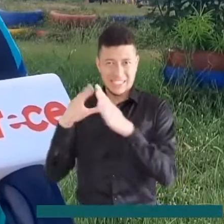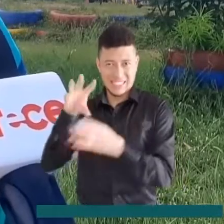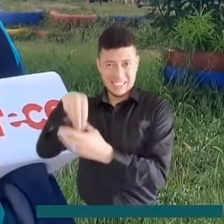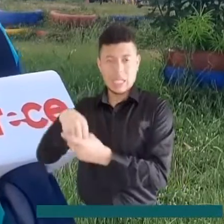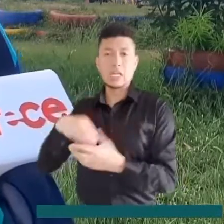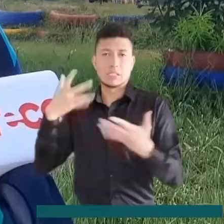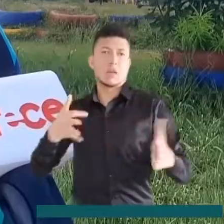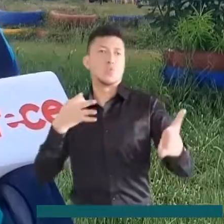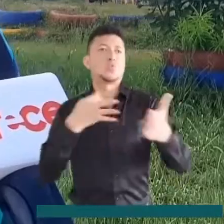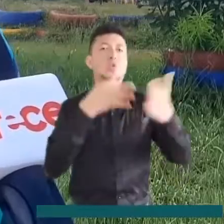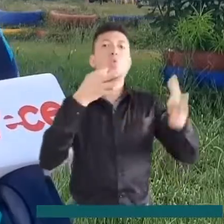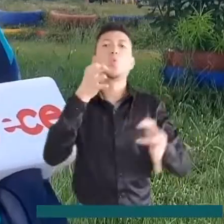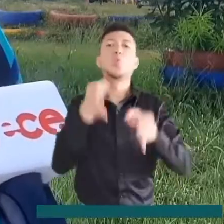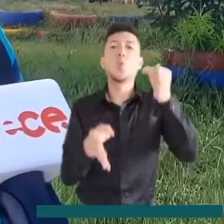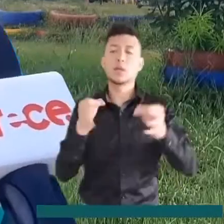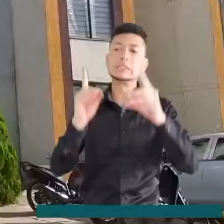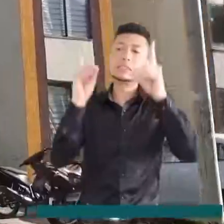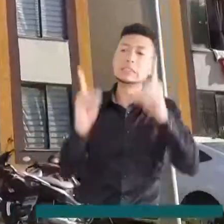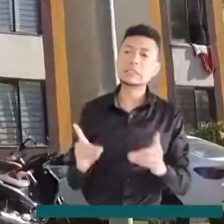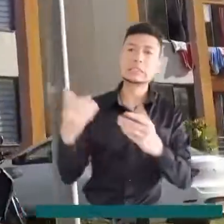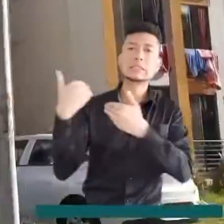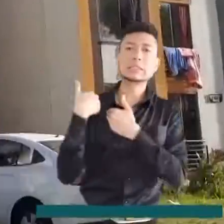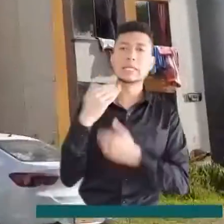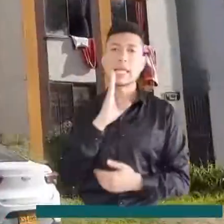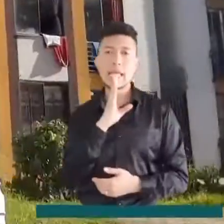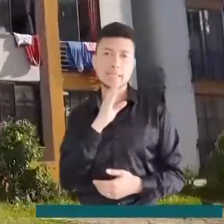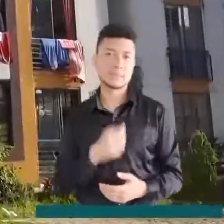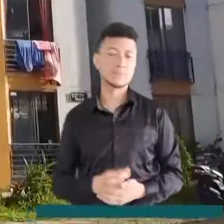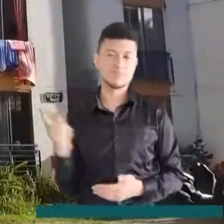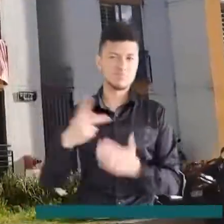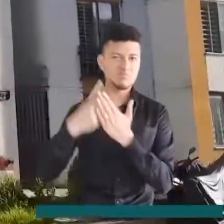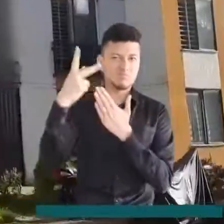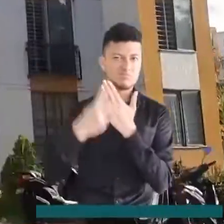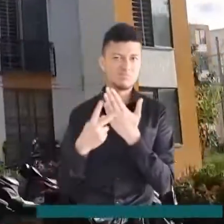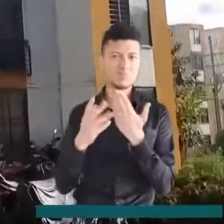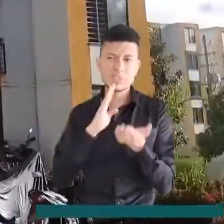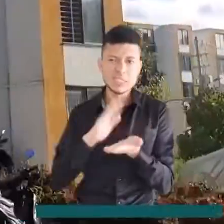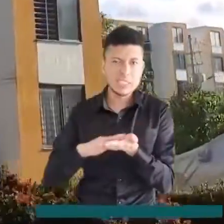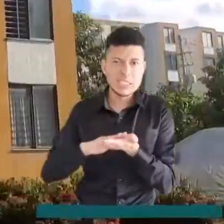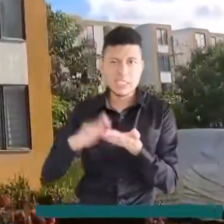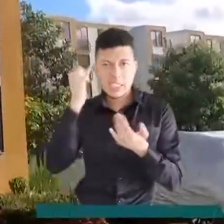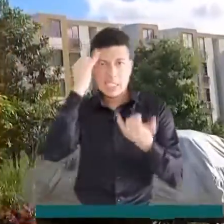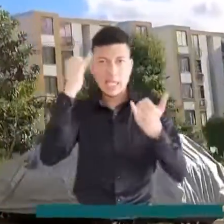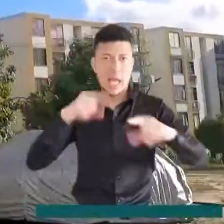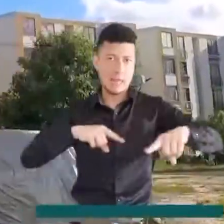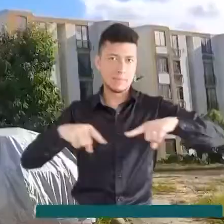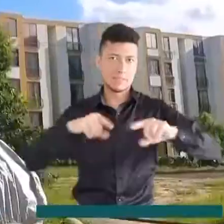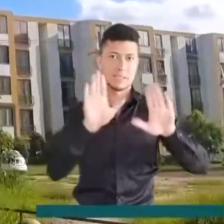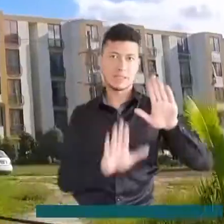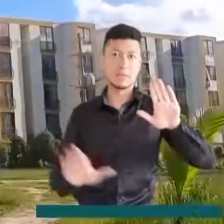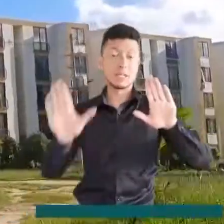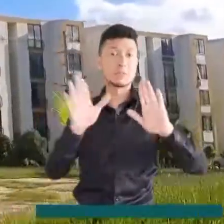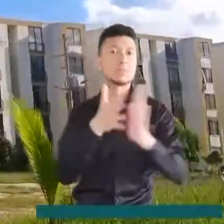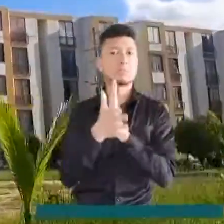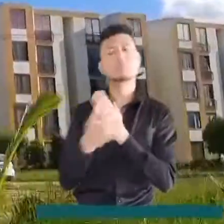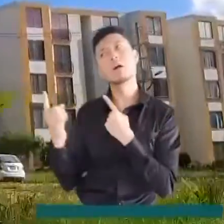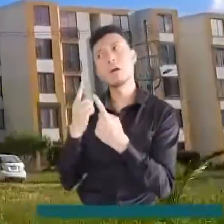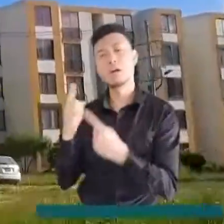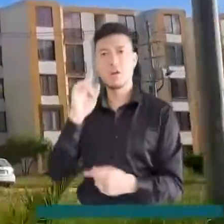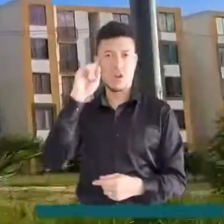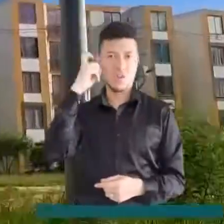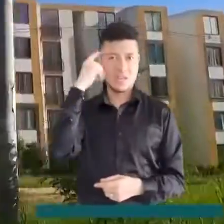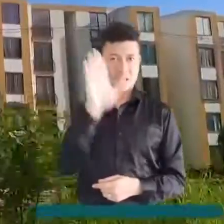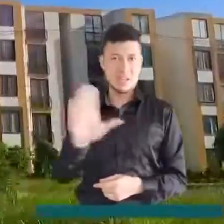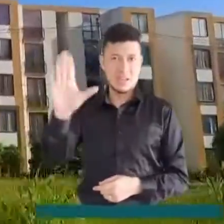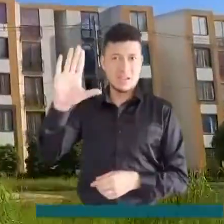de tutela y estamos a la espera de que el juez determine de quién es la responsabilidad. Este proyecto fue desarrollado por la administración departamental. Por eso consultamos con